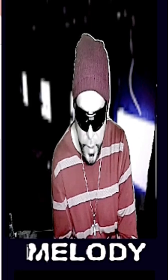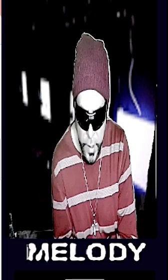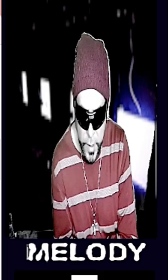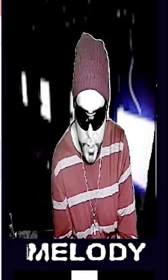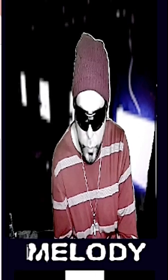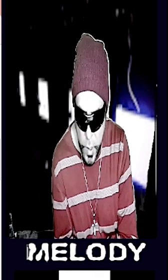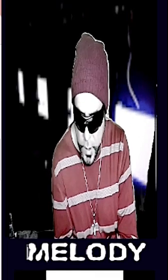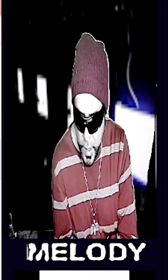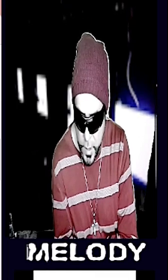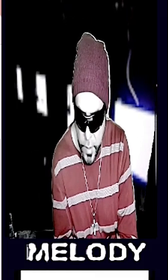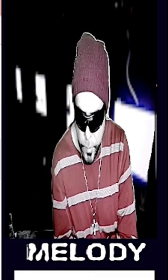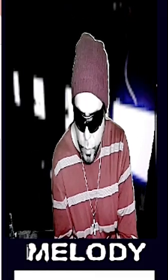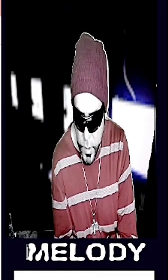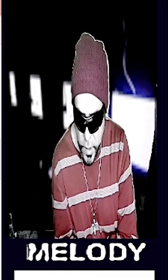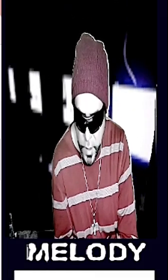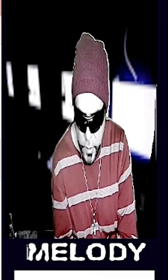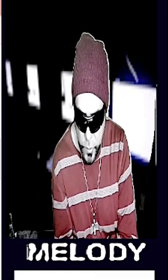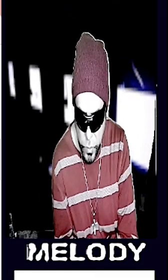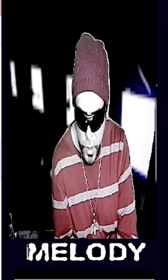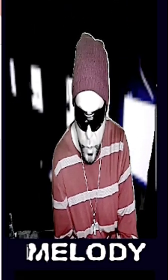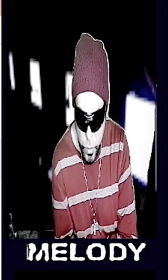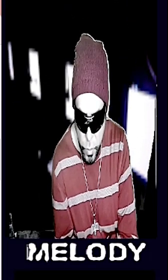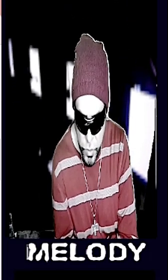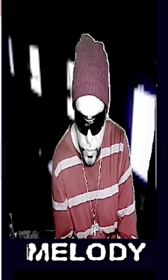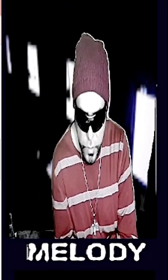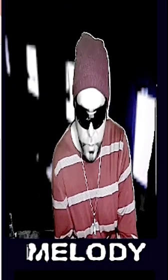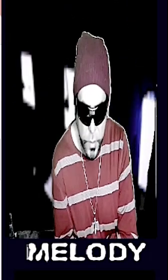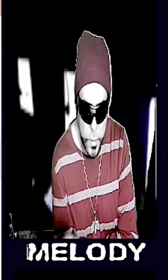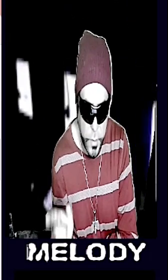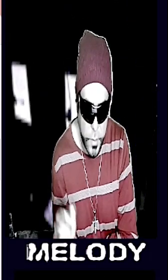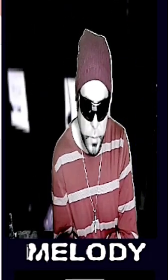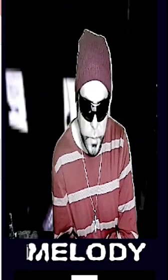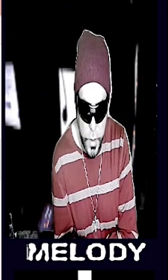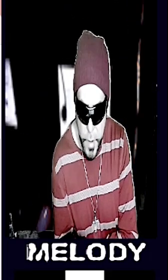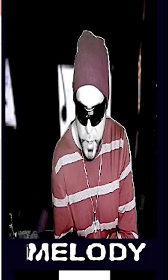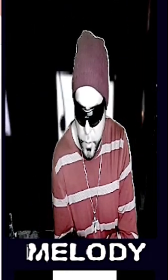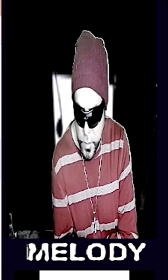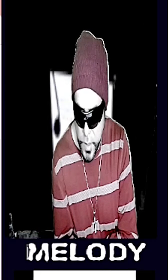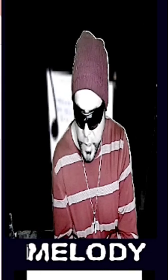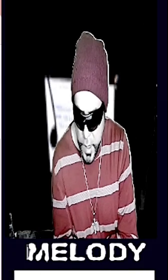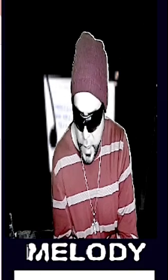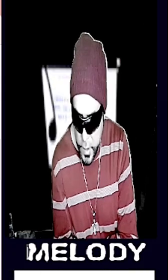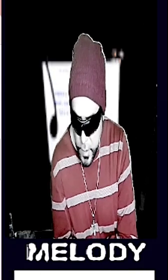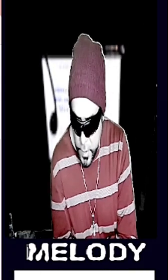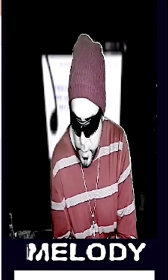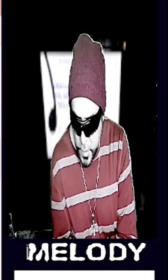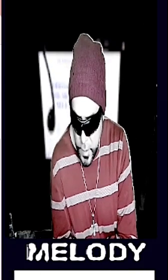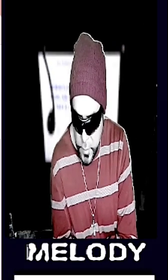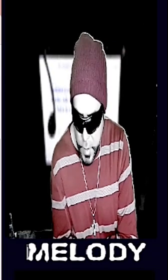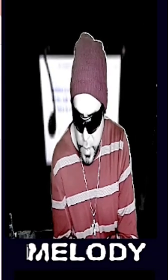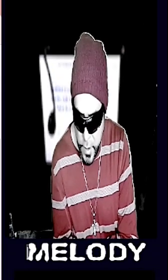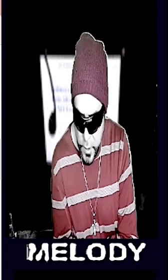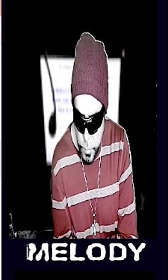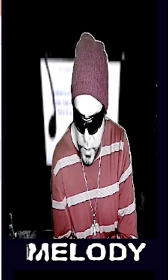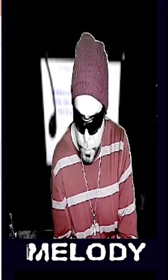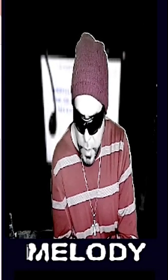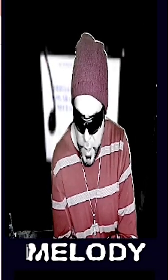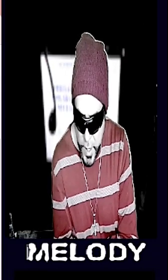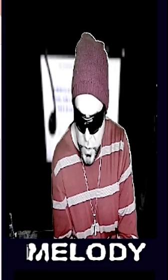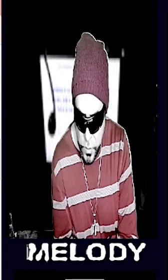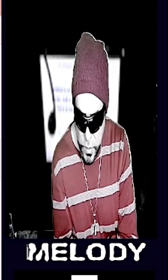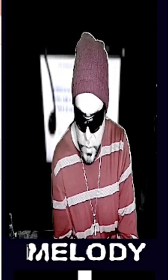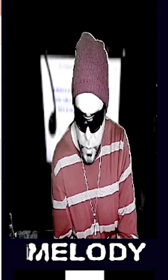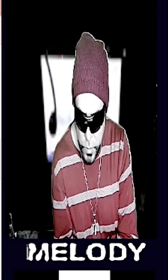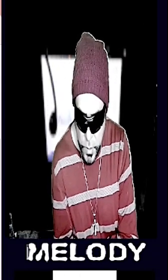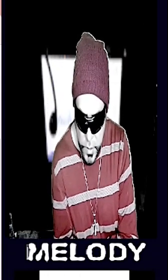incluido el del actual alcalde de Monterrey Luis Donaldo Colosio sin embargo destaca el